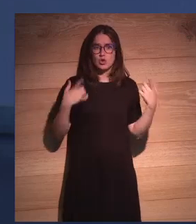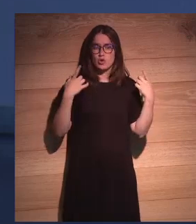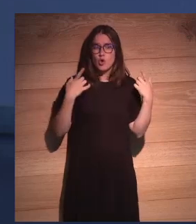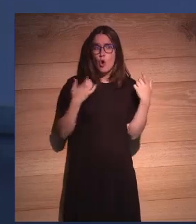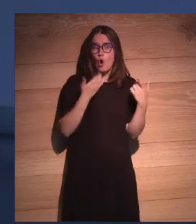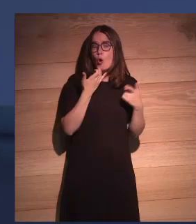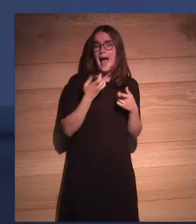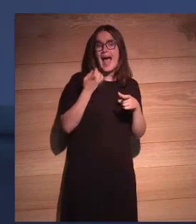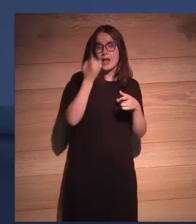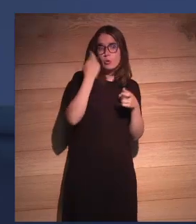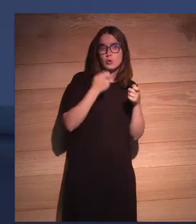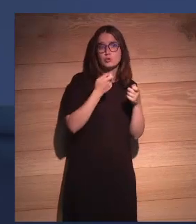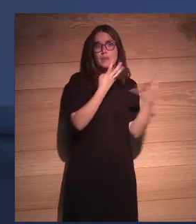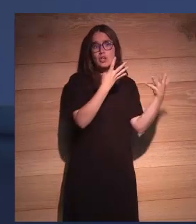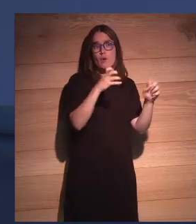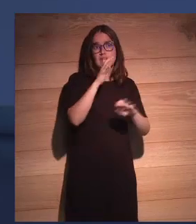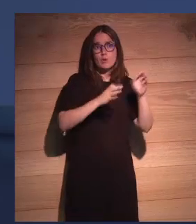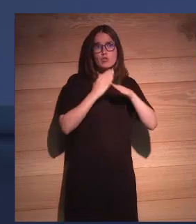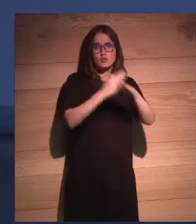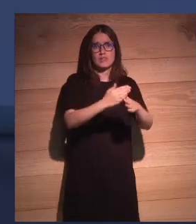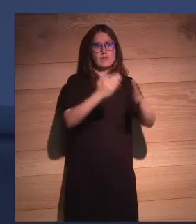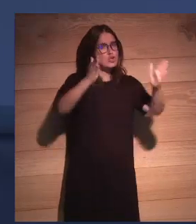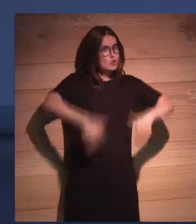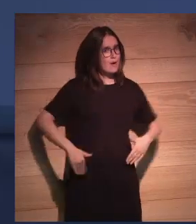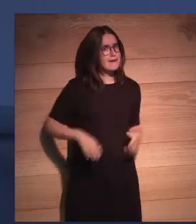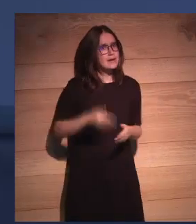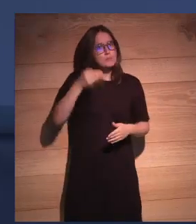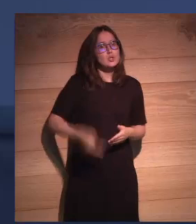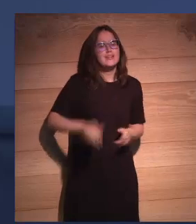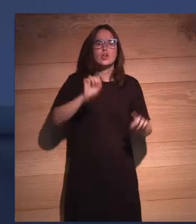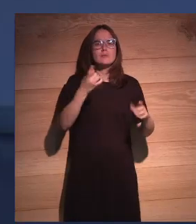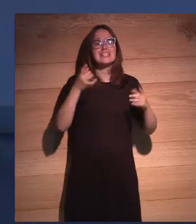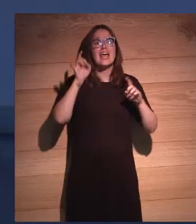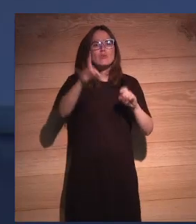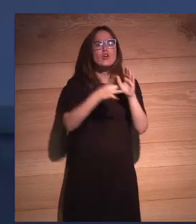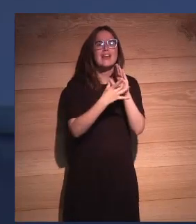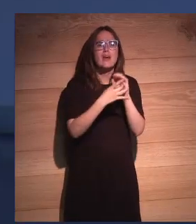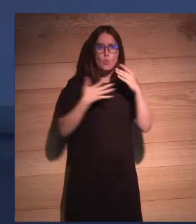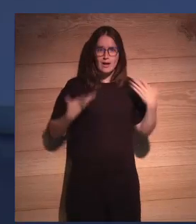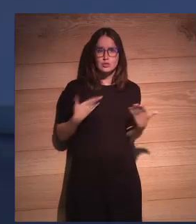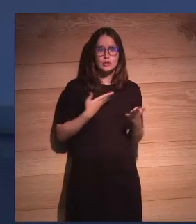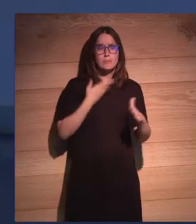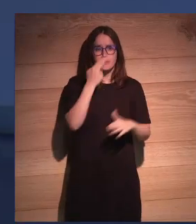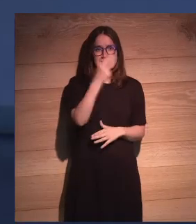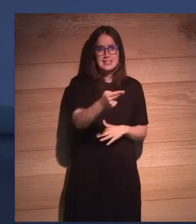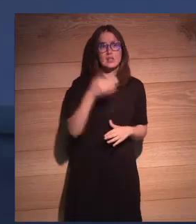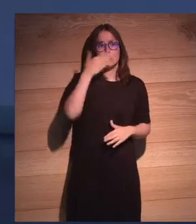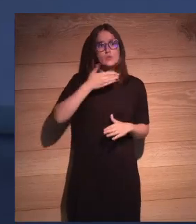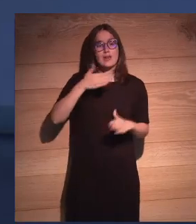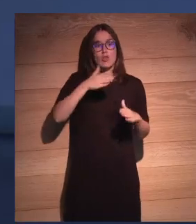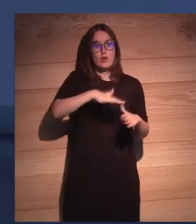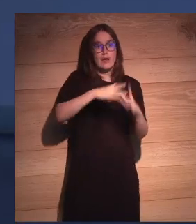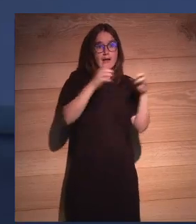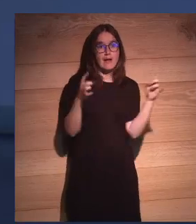de acceso al colegio estén en torno al 90% en un país. Lo que importa es la educación. Yo he visitado escuelas en campos de